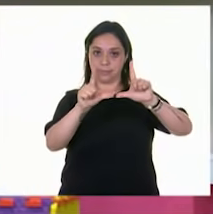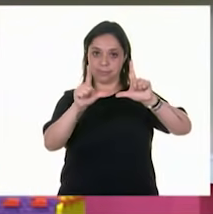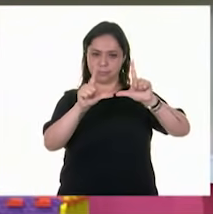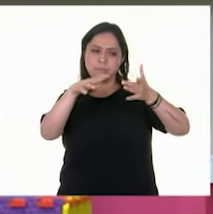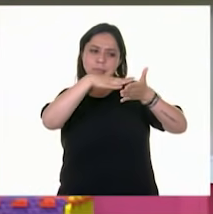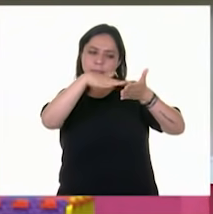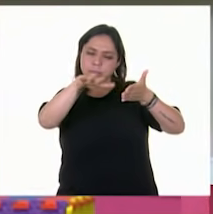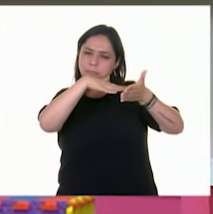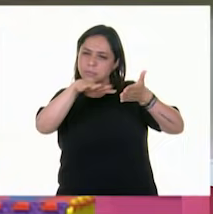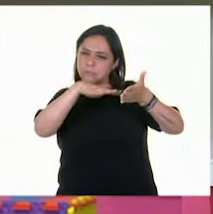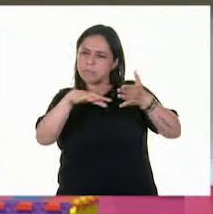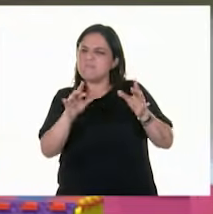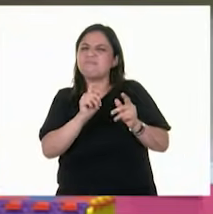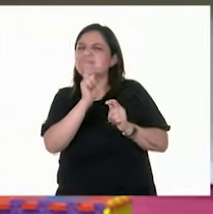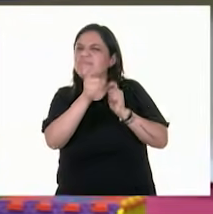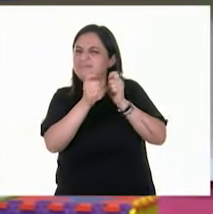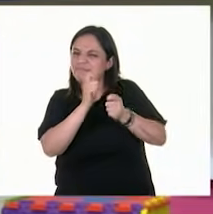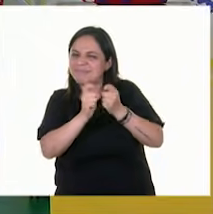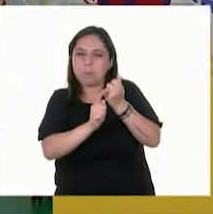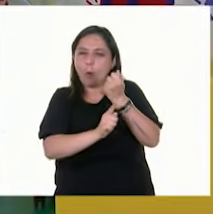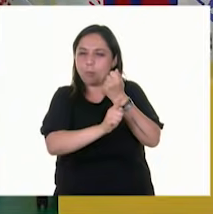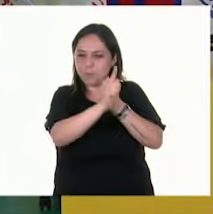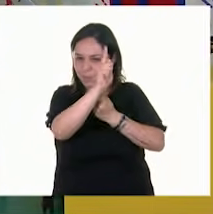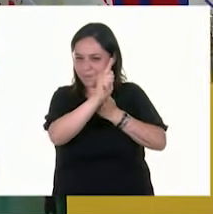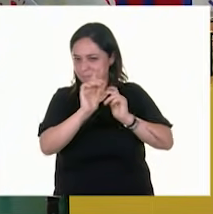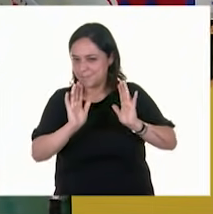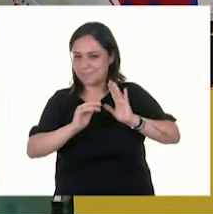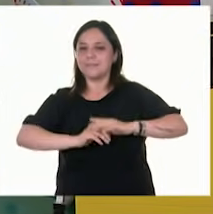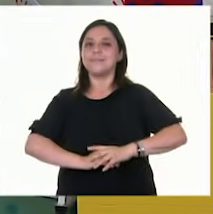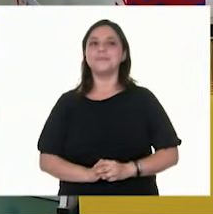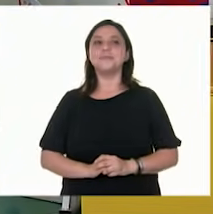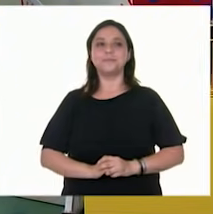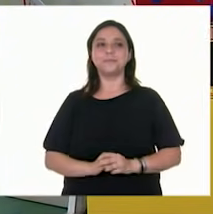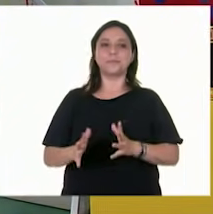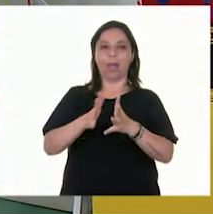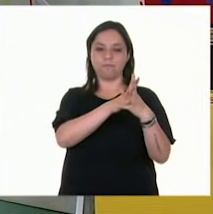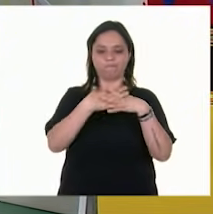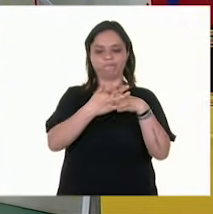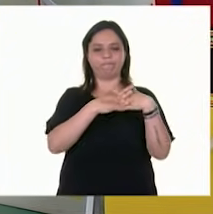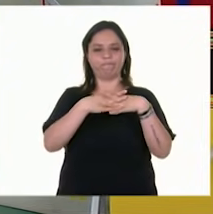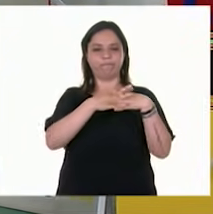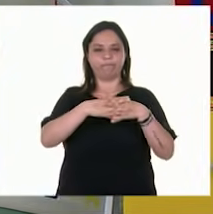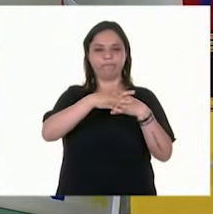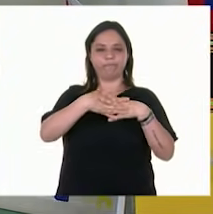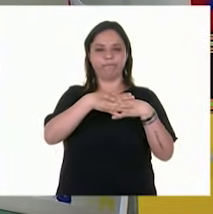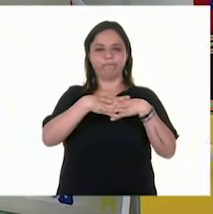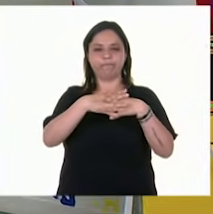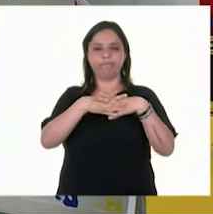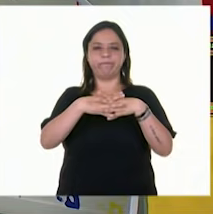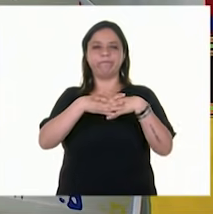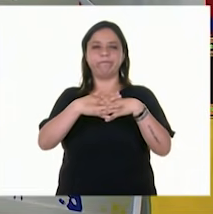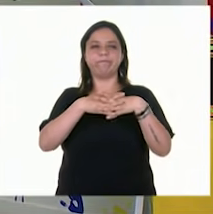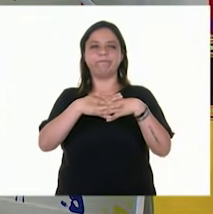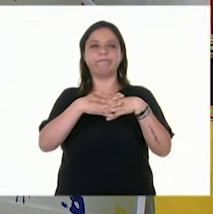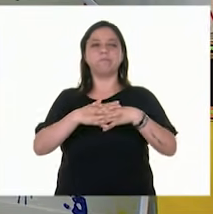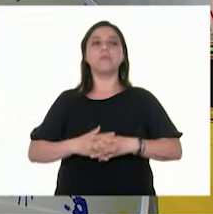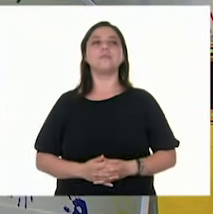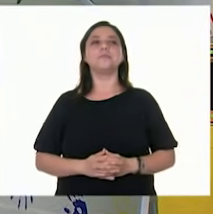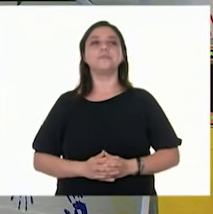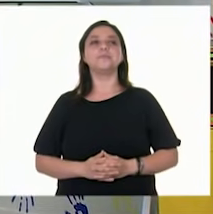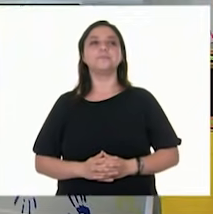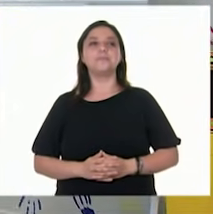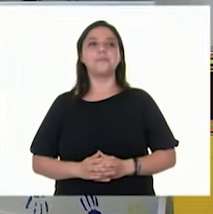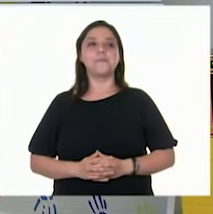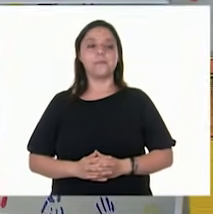los desafíos, y vamos a revolverlos para que sea un poco más aquí. Muy